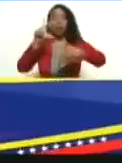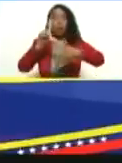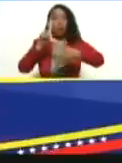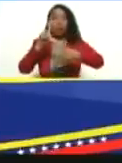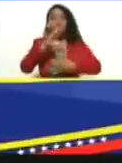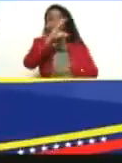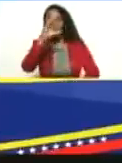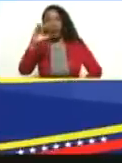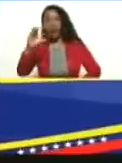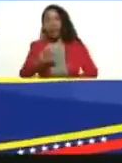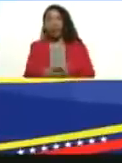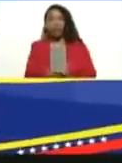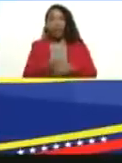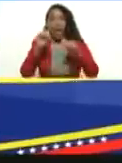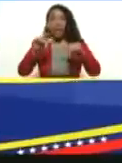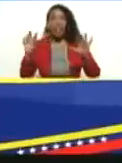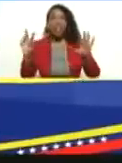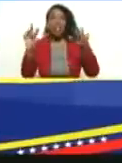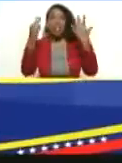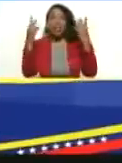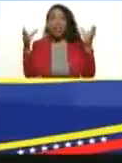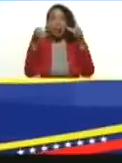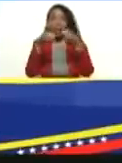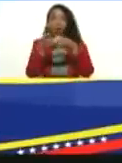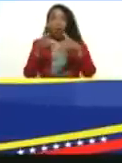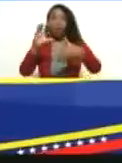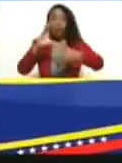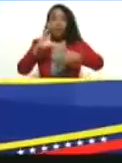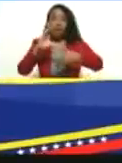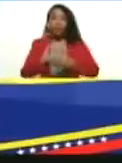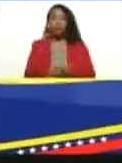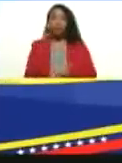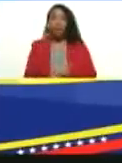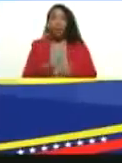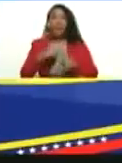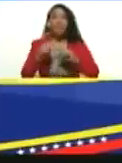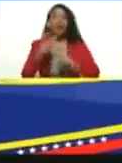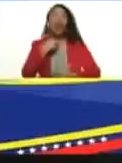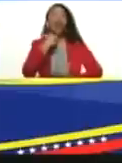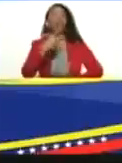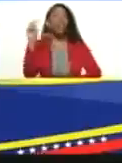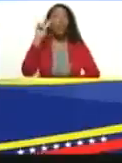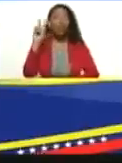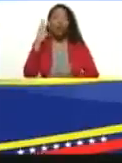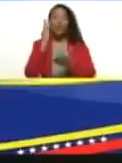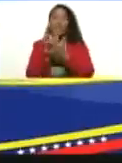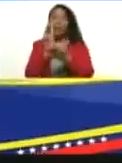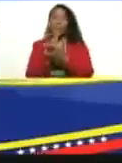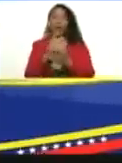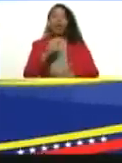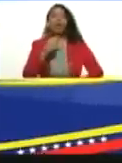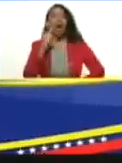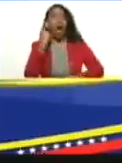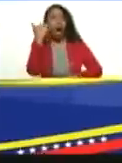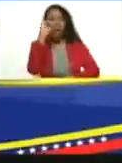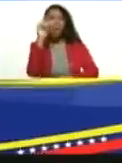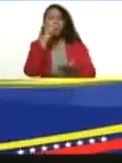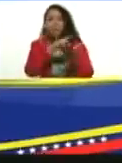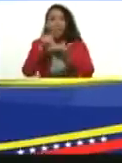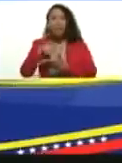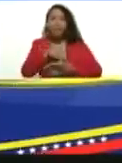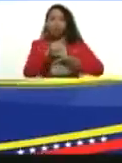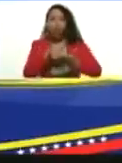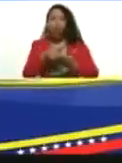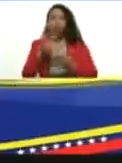y el Caribe esta séptima Cumbre pero la voz de Venezuela está presente siempre somos un estado